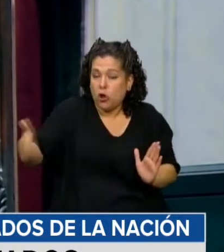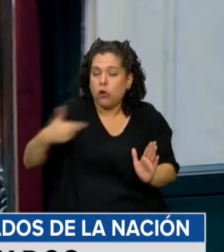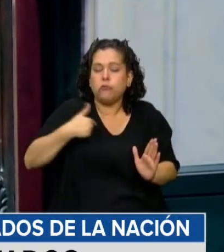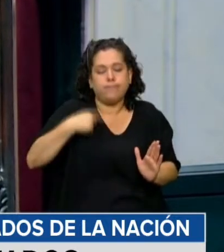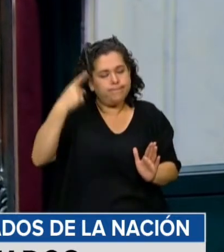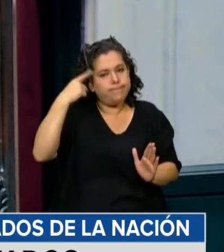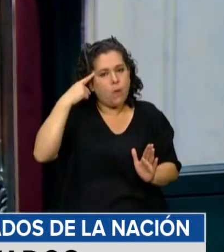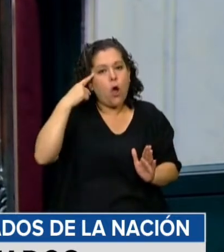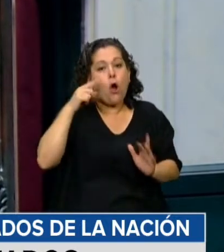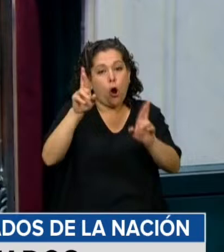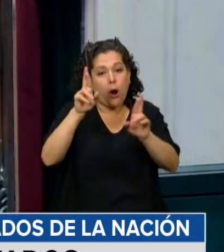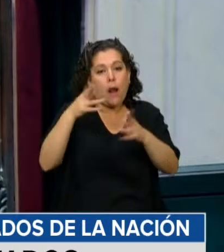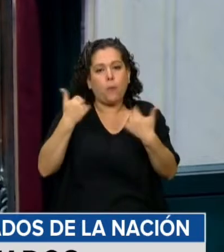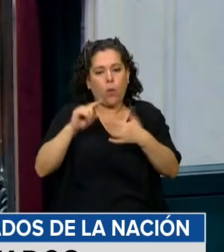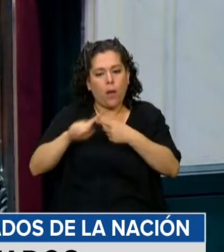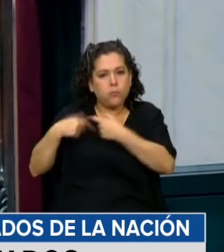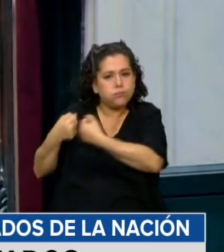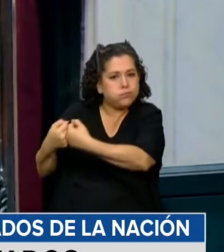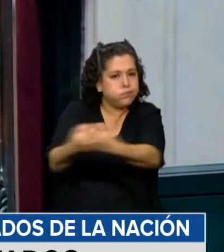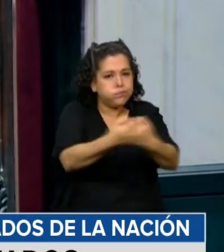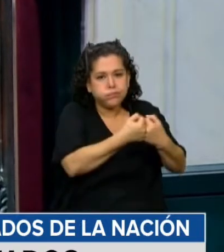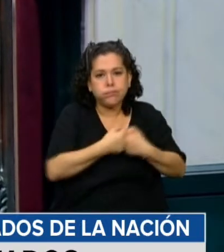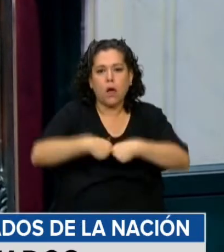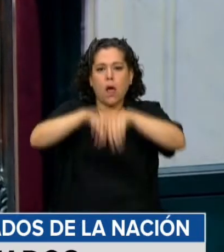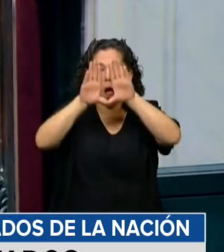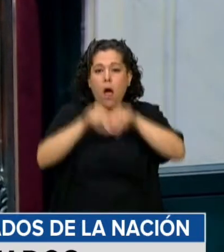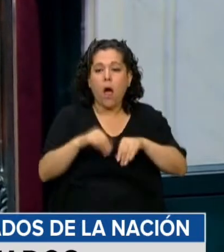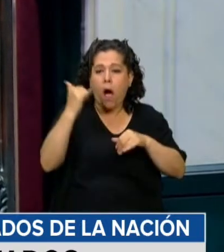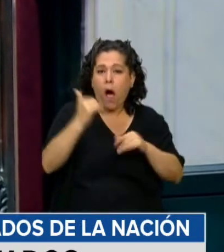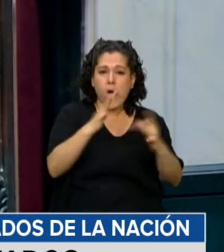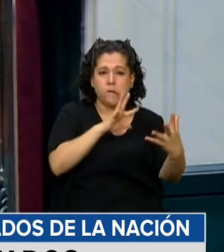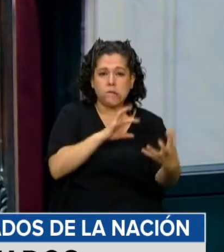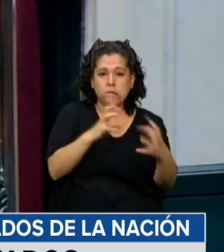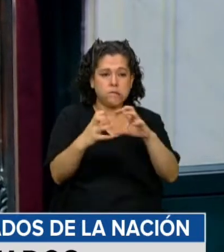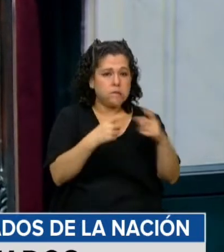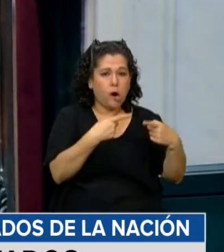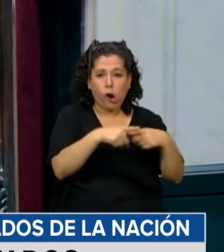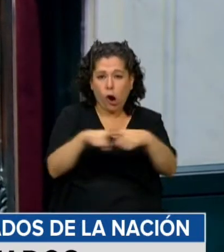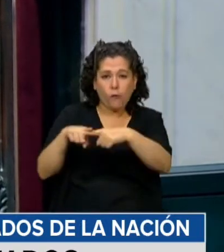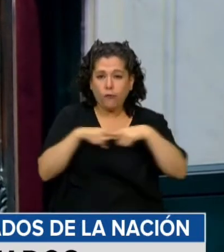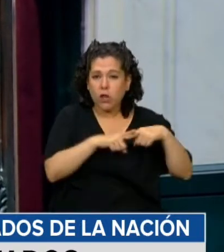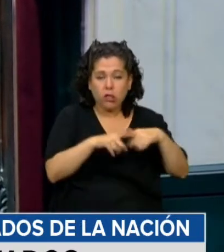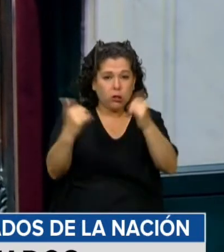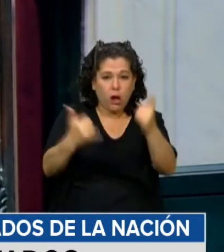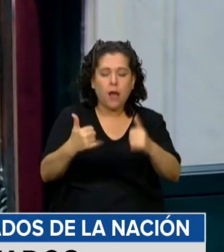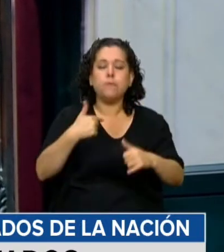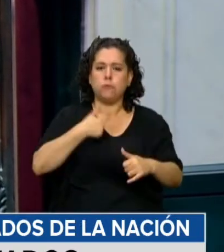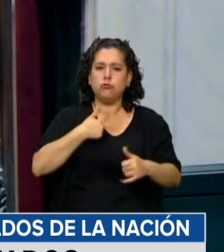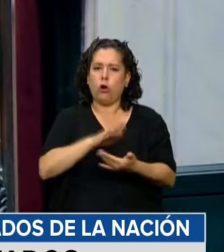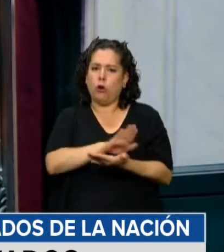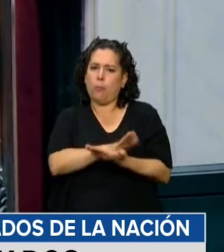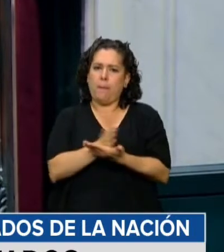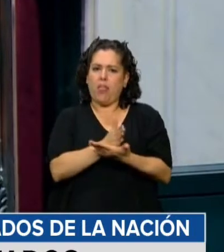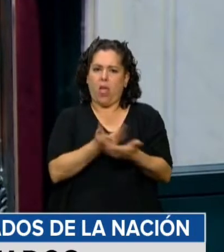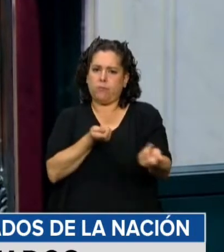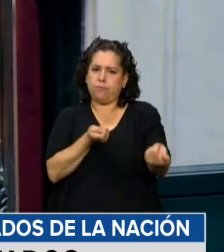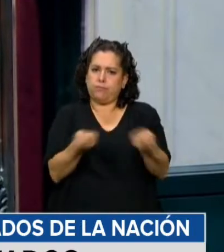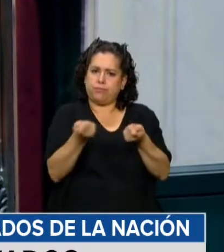de conciliación por sobre los conflictos que se generen entre los integrantes de esta